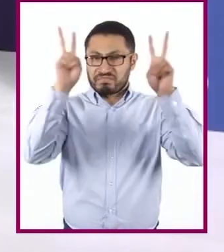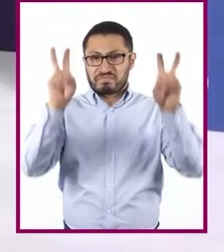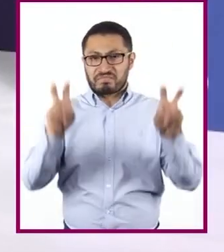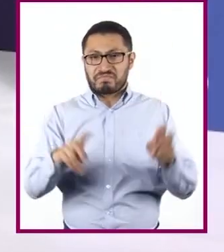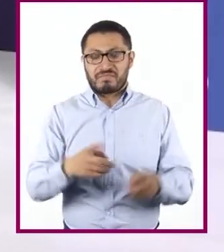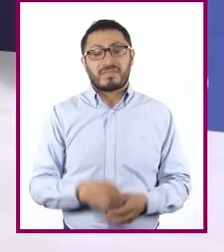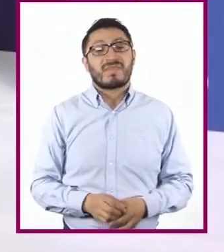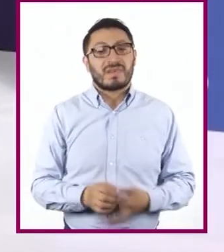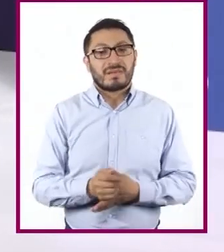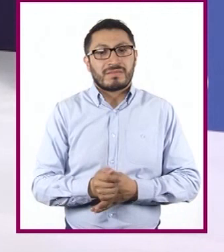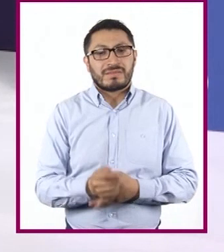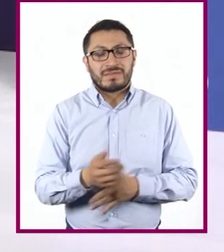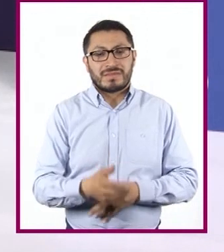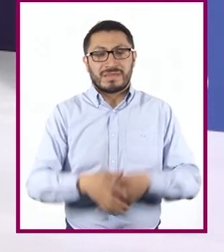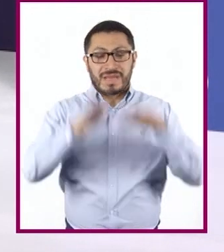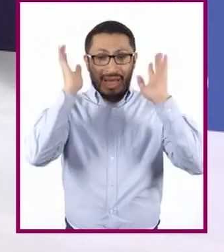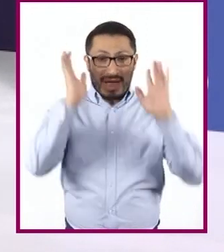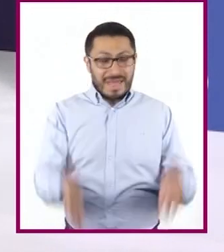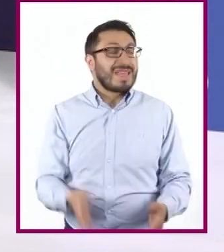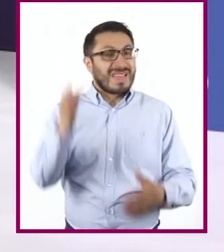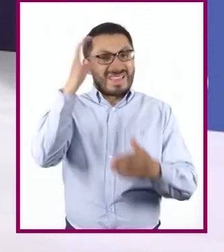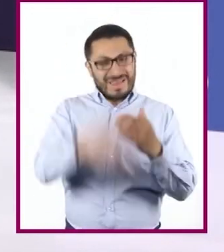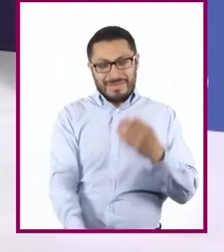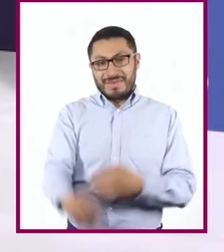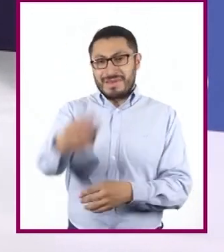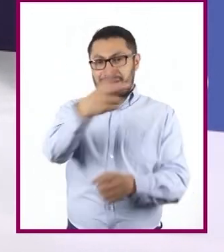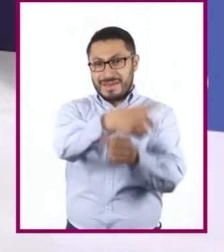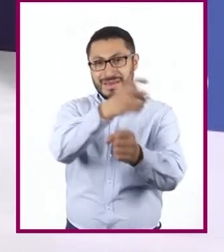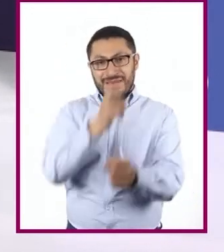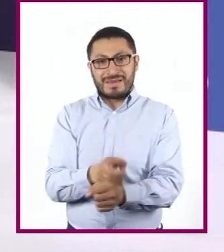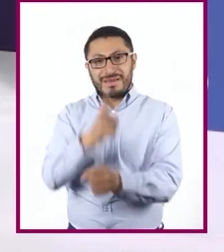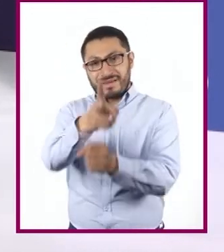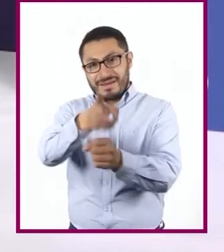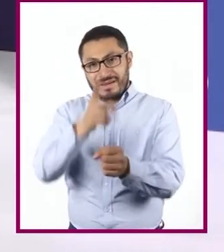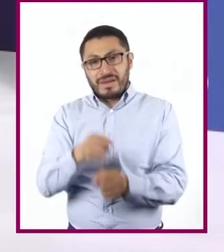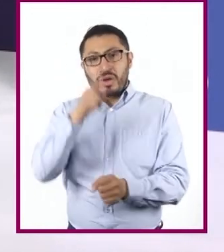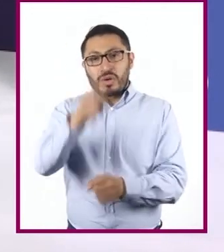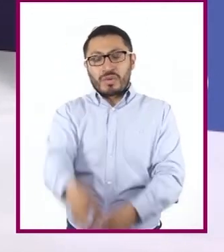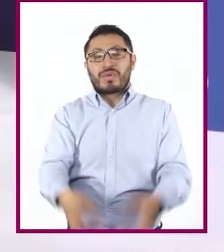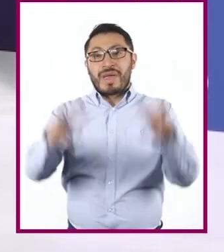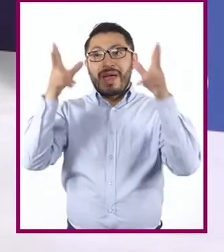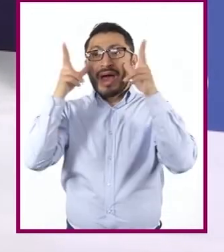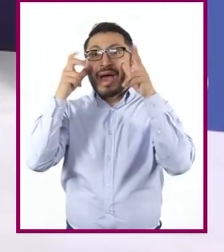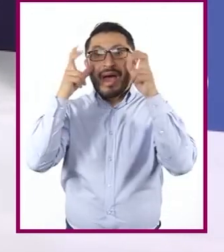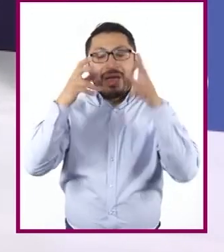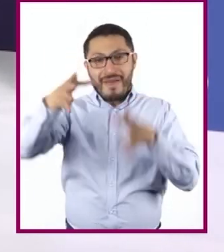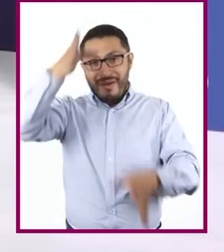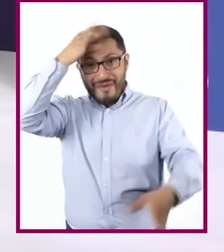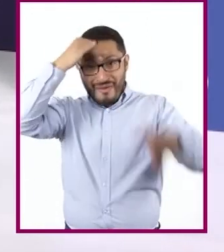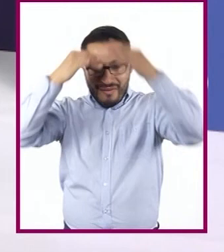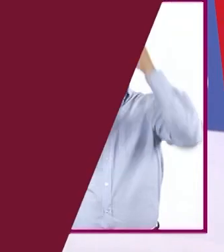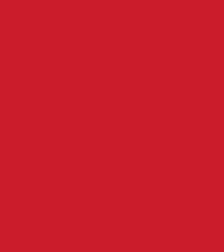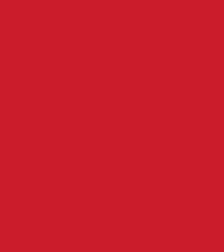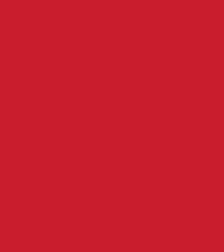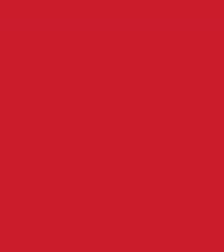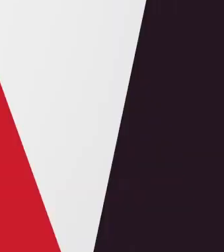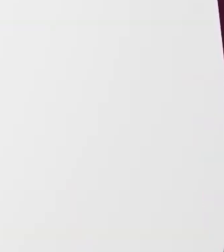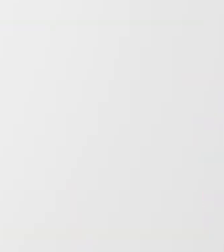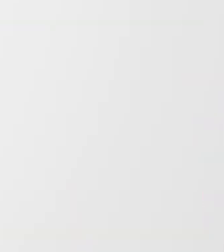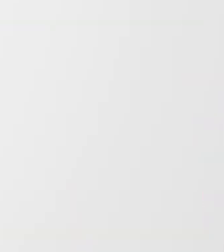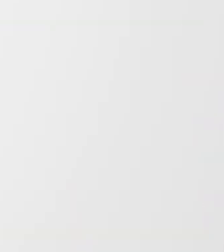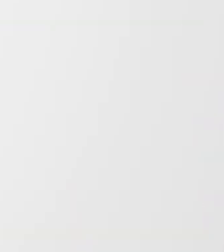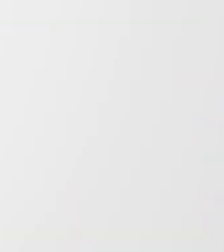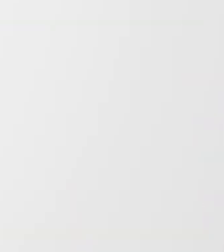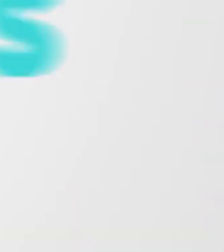Llegamos a nuestro destino. Los invito a que continúen aprendiendo porque aún nos queda mucho por explorar y descubrir.